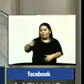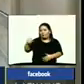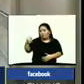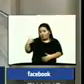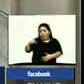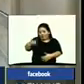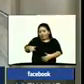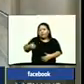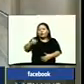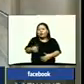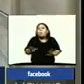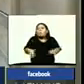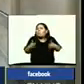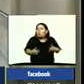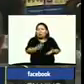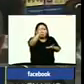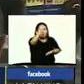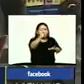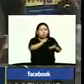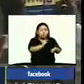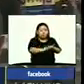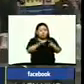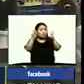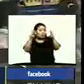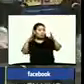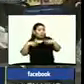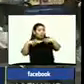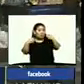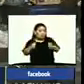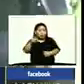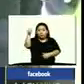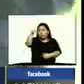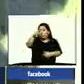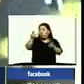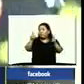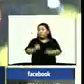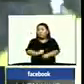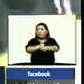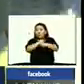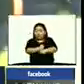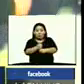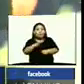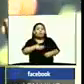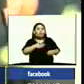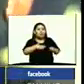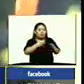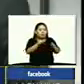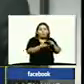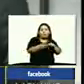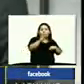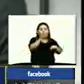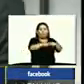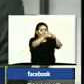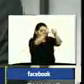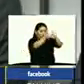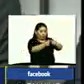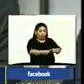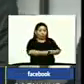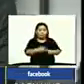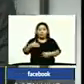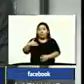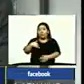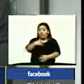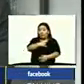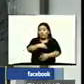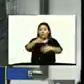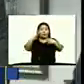Pese a la disminución, las carteras de salud, educación y seguridad serán las que tendrán un incremento. El Ministerio de